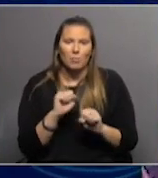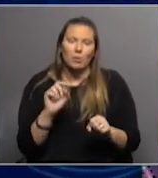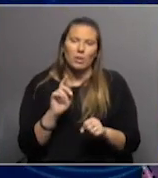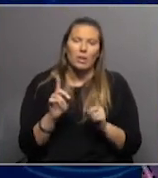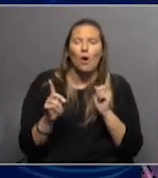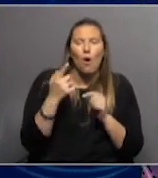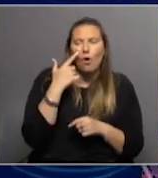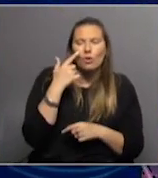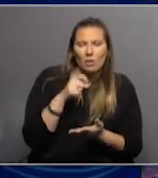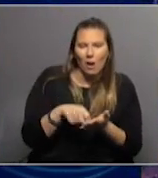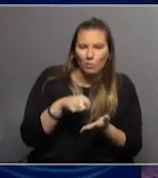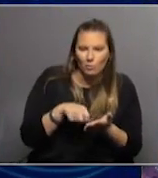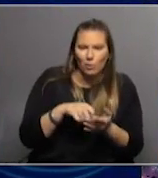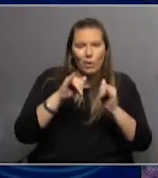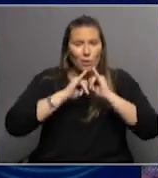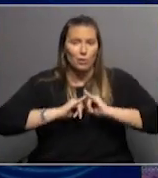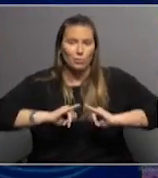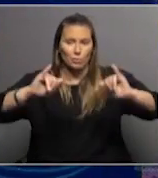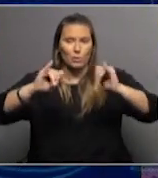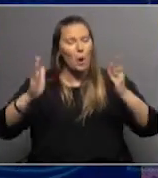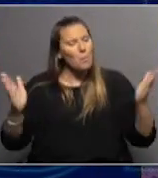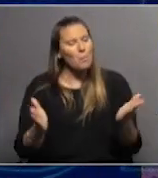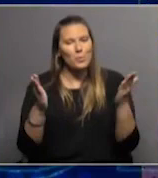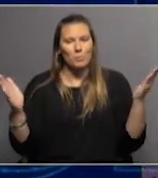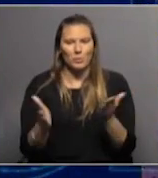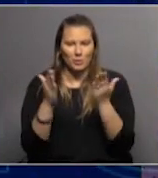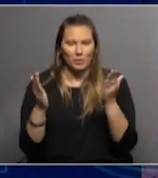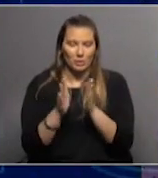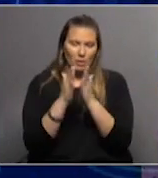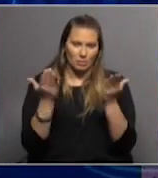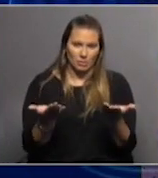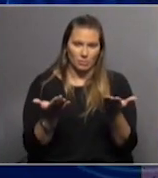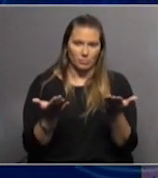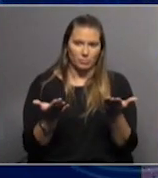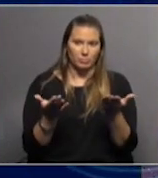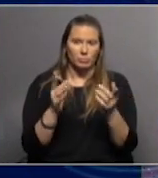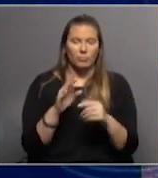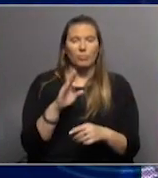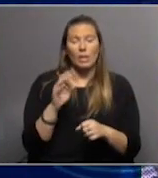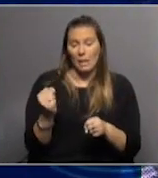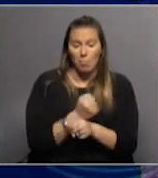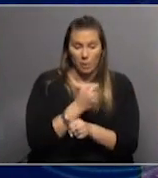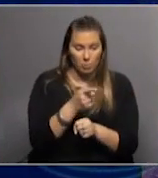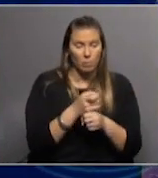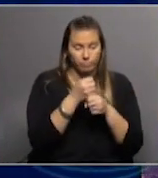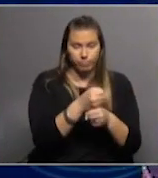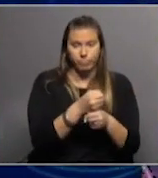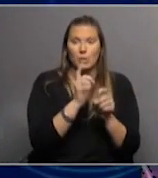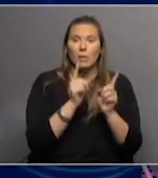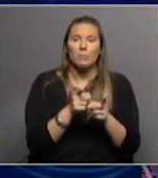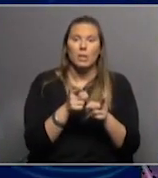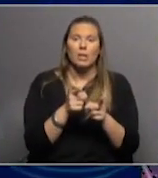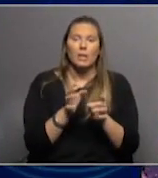con los autores y es otra oportunidad de difusión, de promoción del libro. Y el Bartolomé Hidalgo, además, tiene